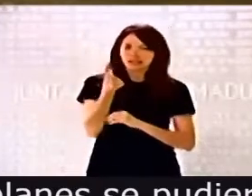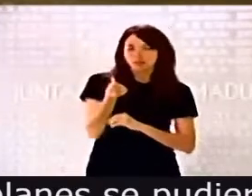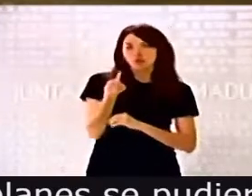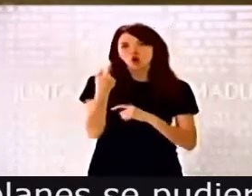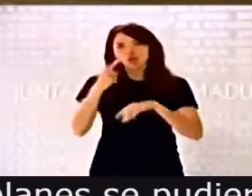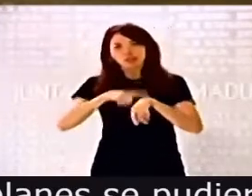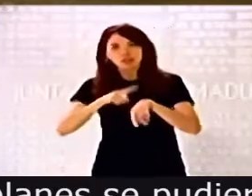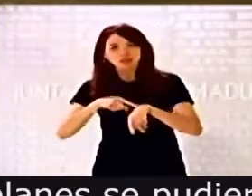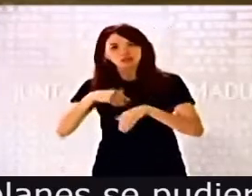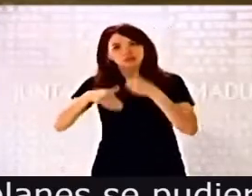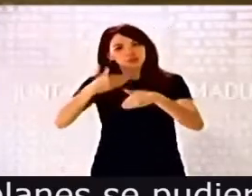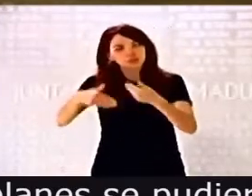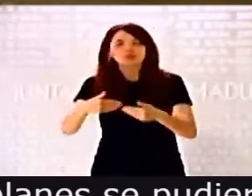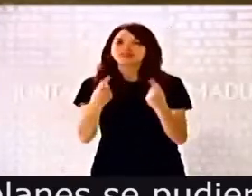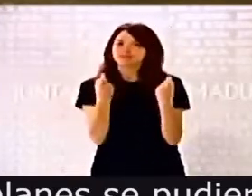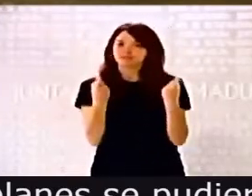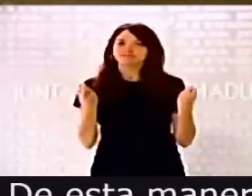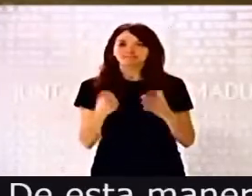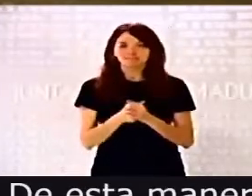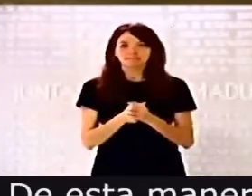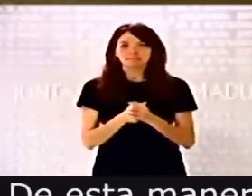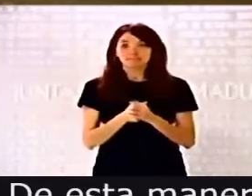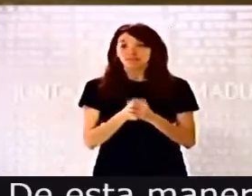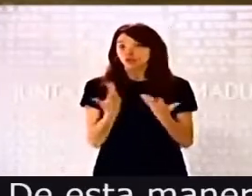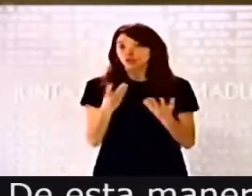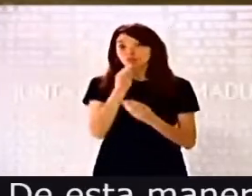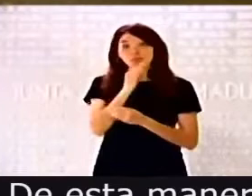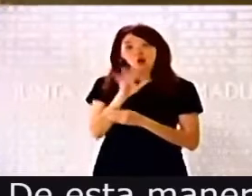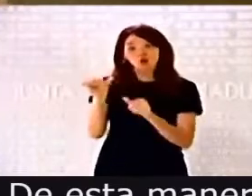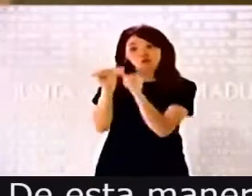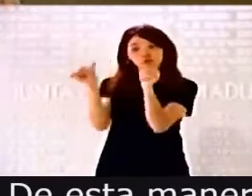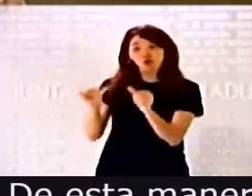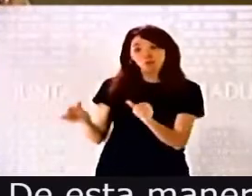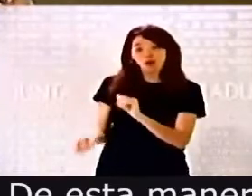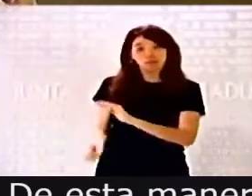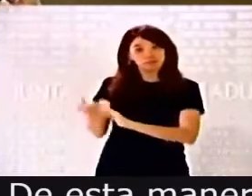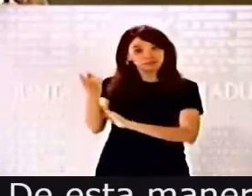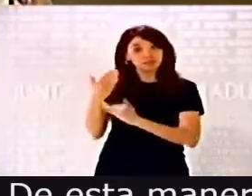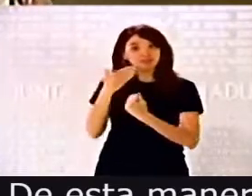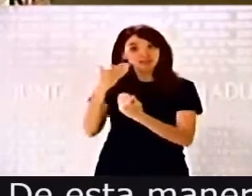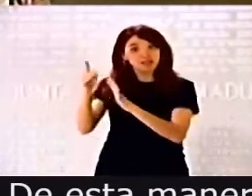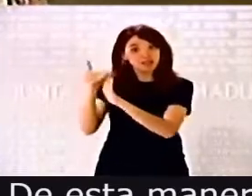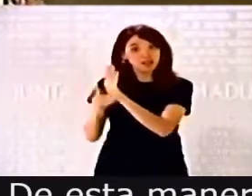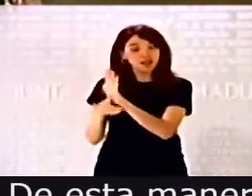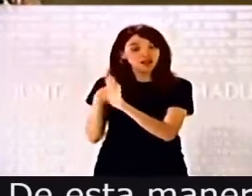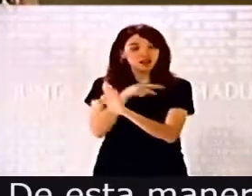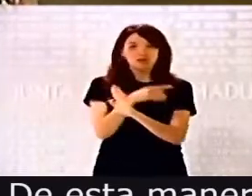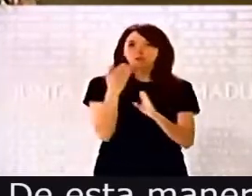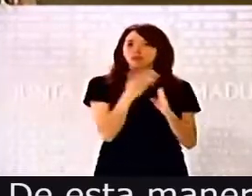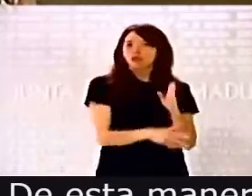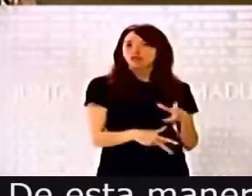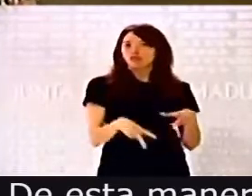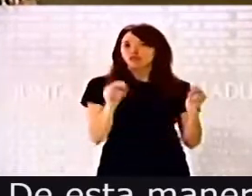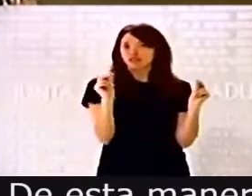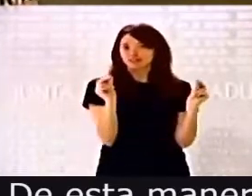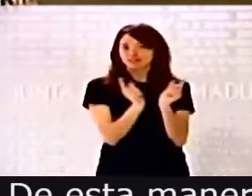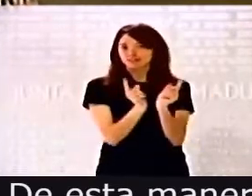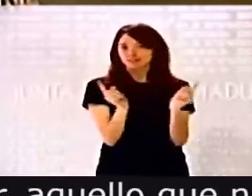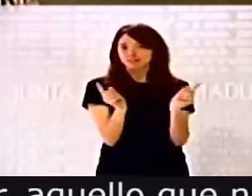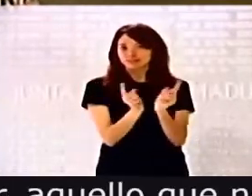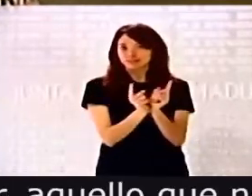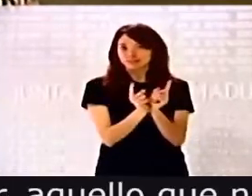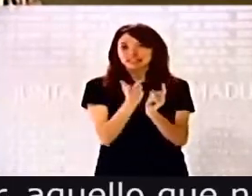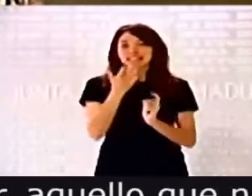esta manera, reducimos considerablemente los plazos, es decir, aquello que no esté